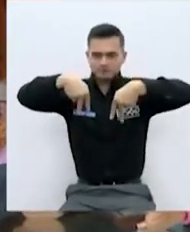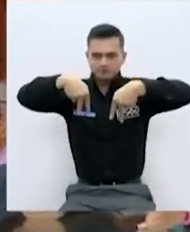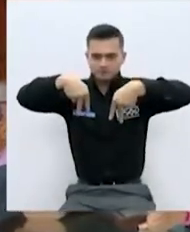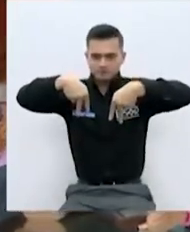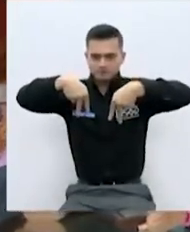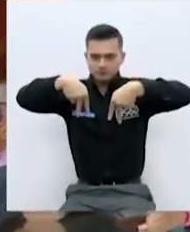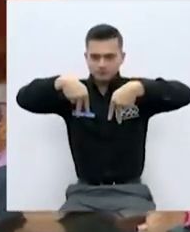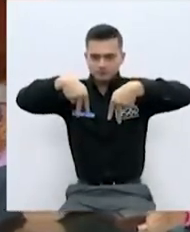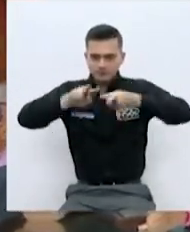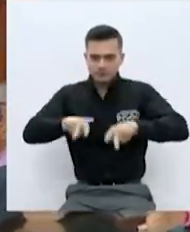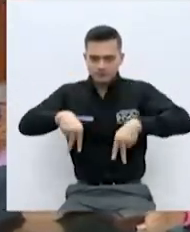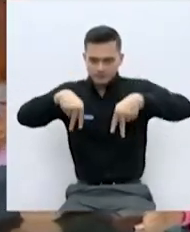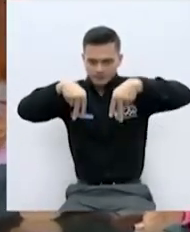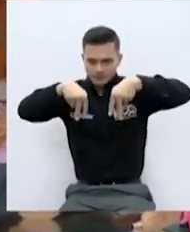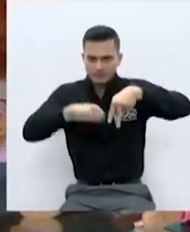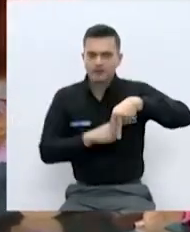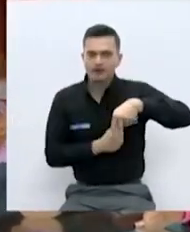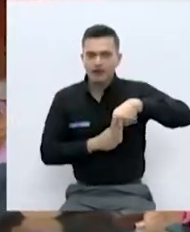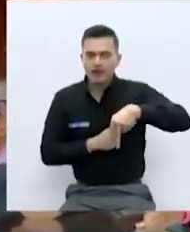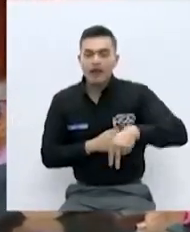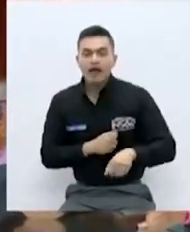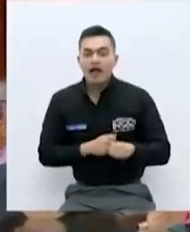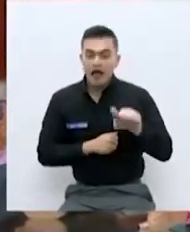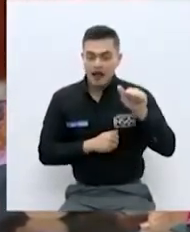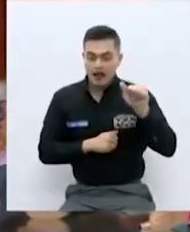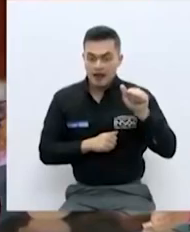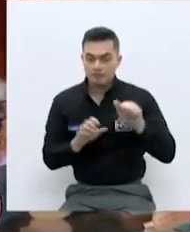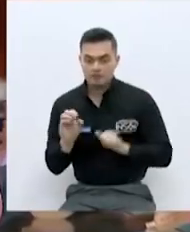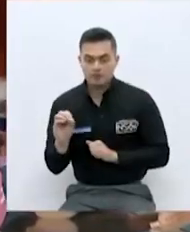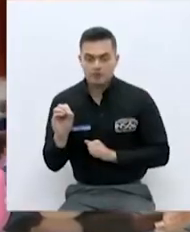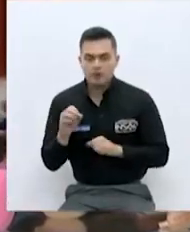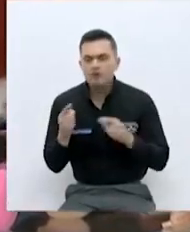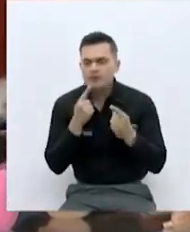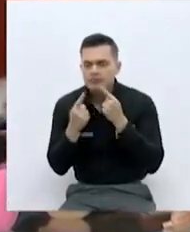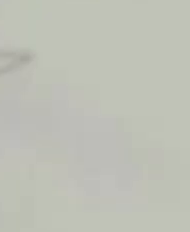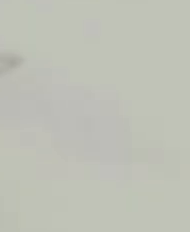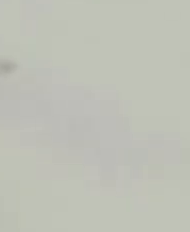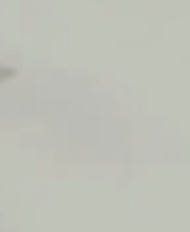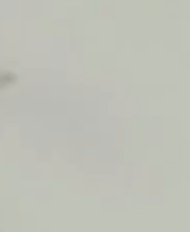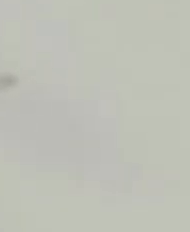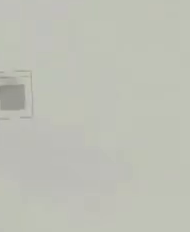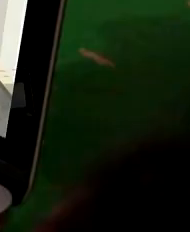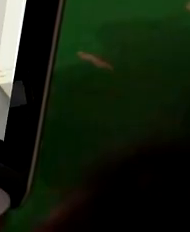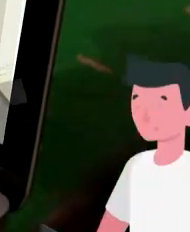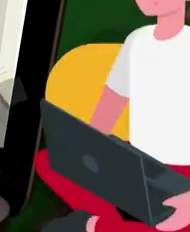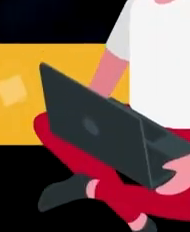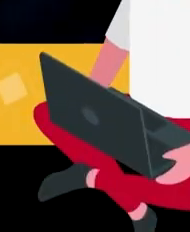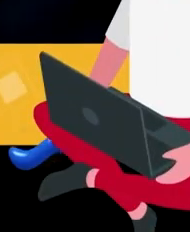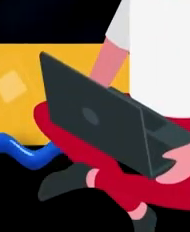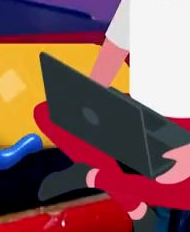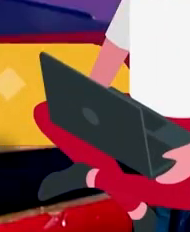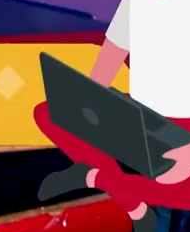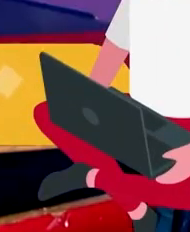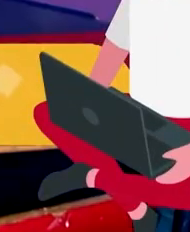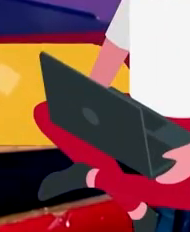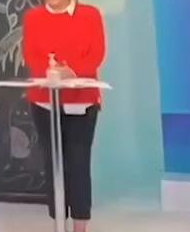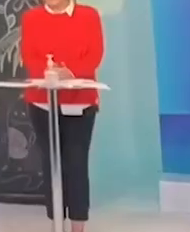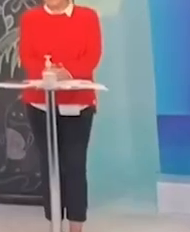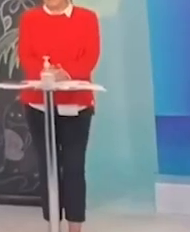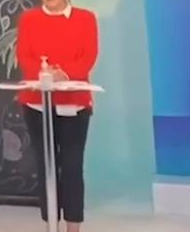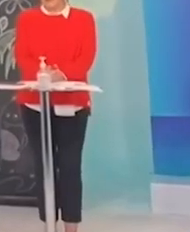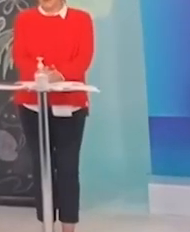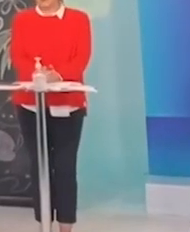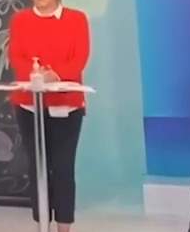Chaparral, pues es emocionante, eso es maravilloso. Este es un momento en que los medios públicos de